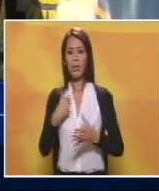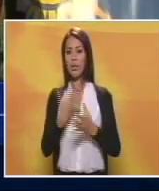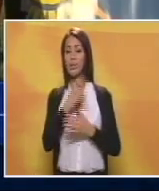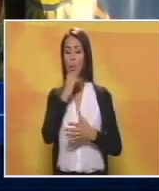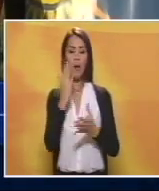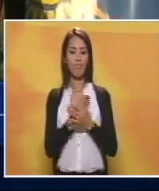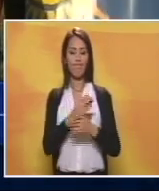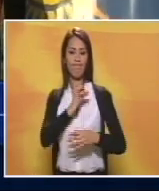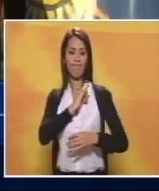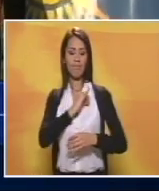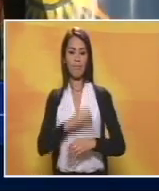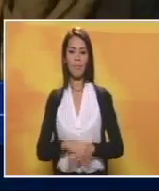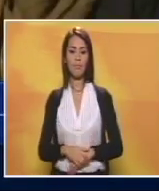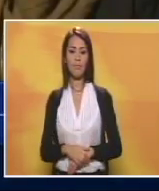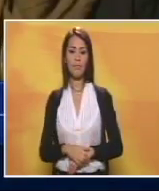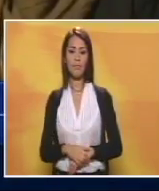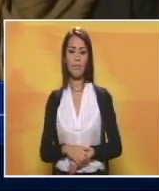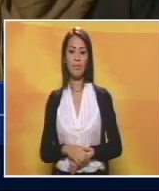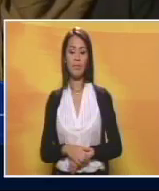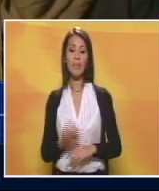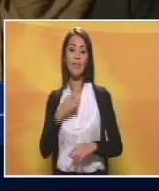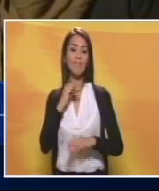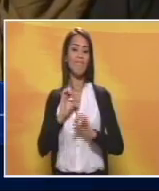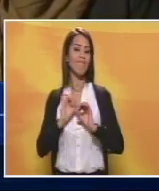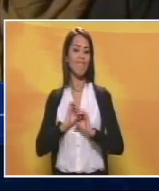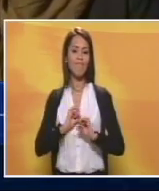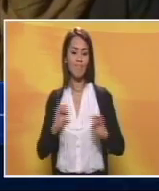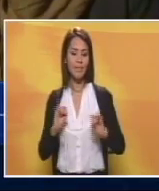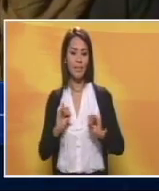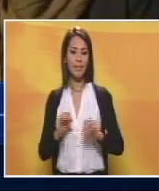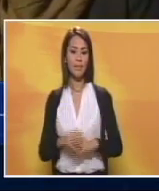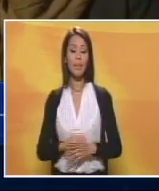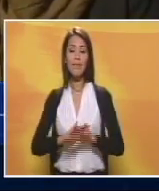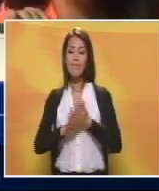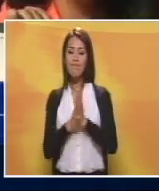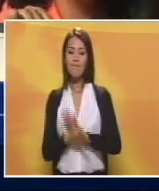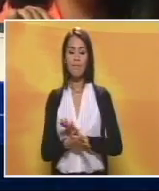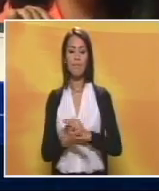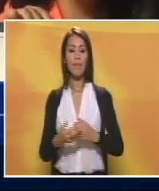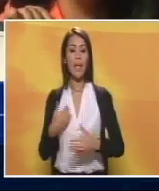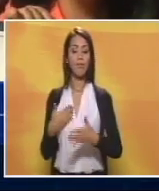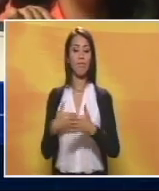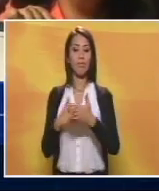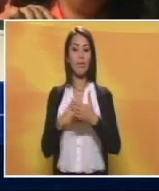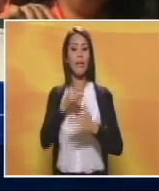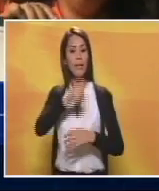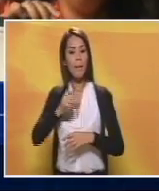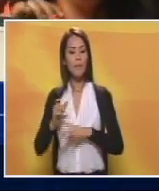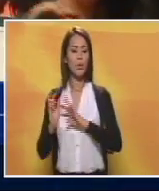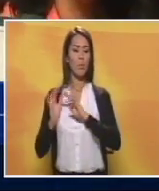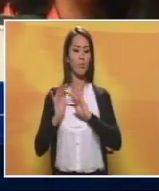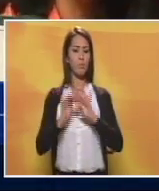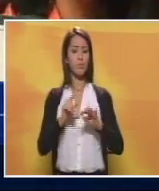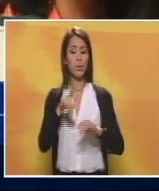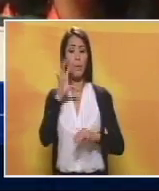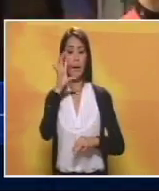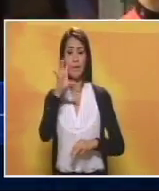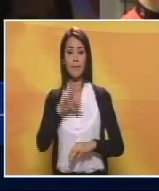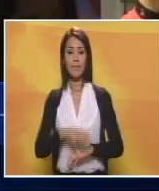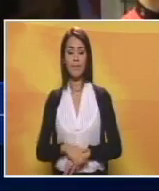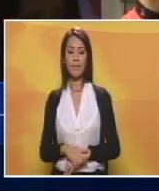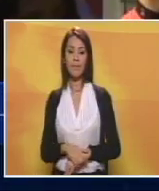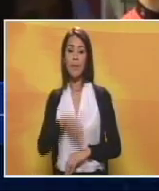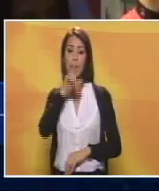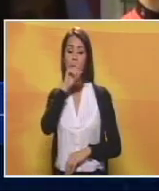deportación, está muerto y urgió a México a frenar las presuntas caravanas de inmigrantes que se dirigen a su país. Desde el Twitter,